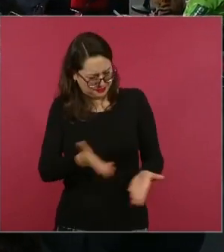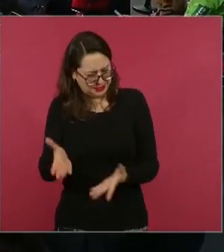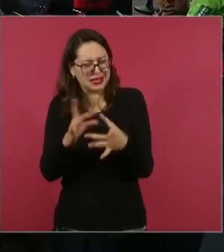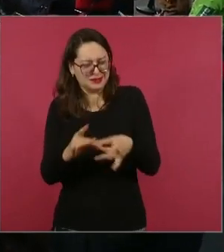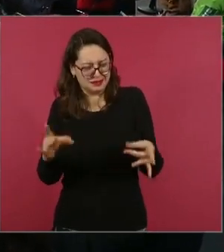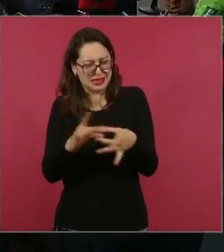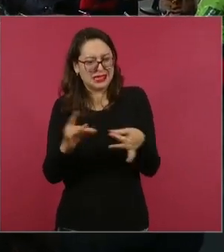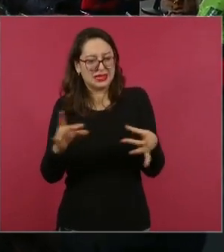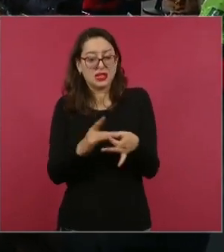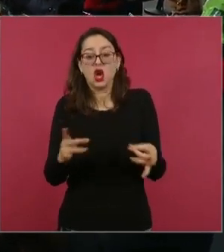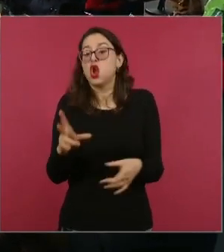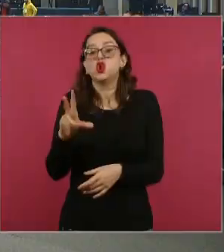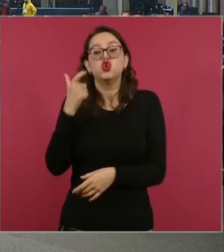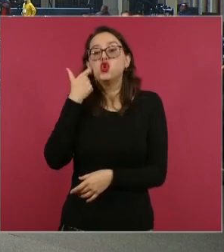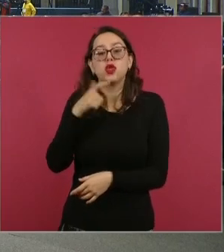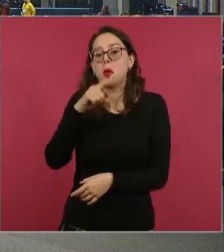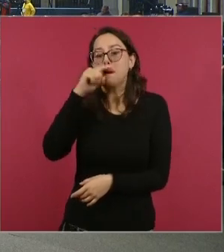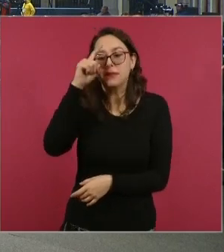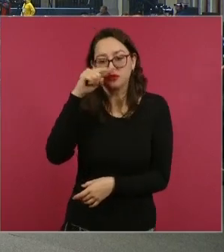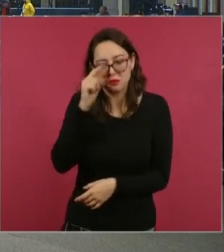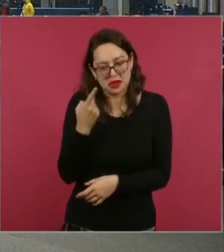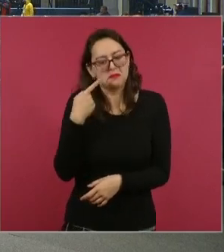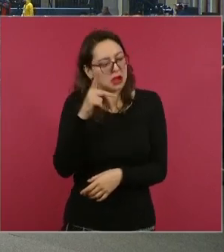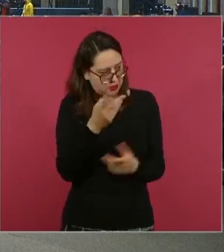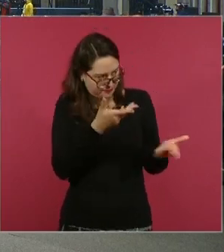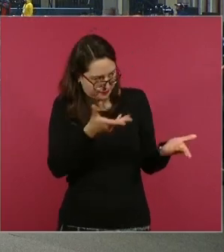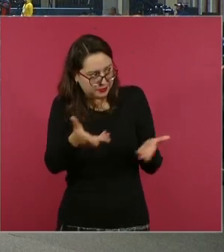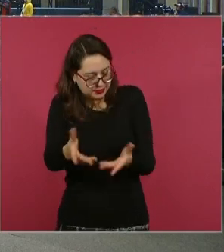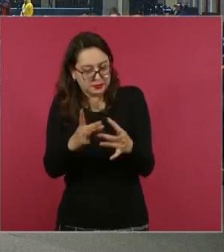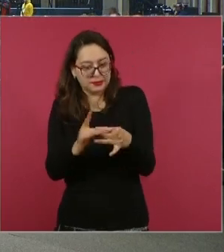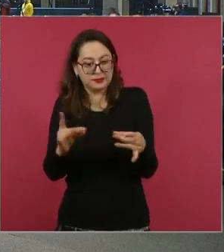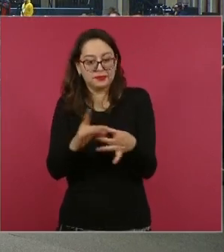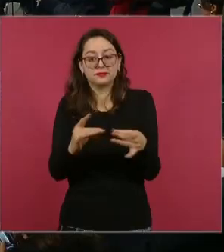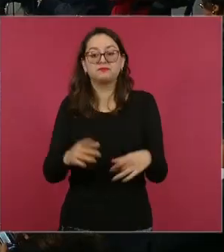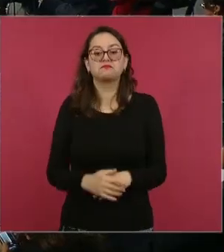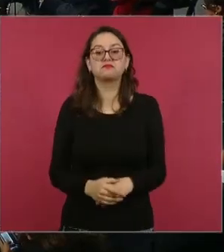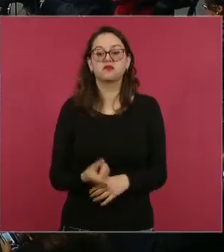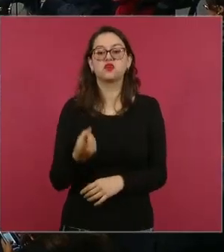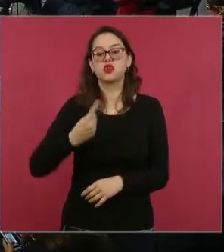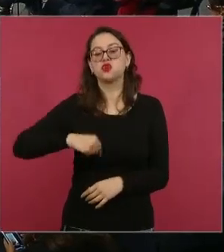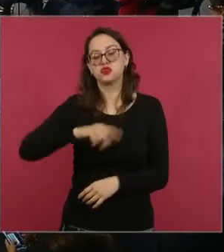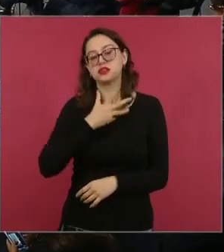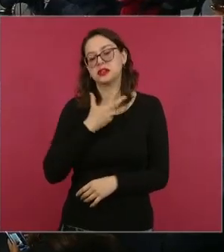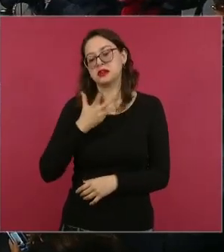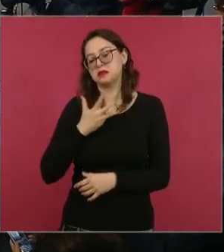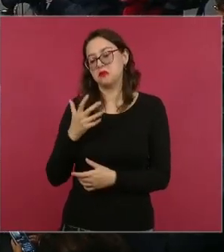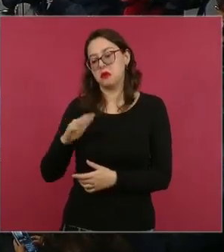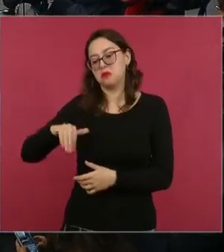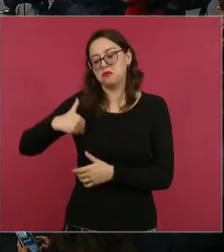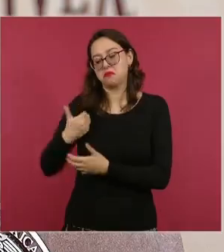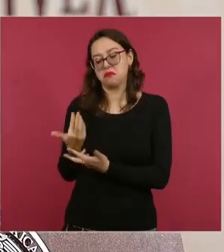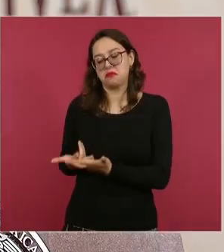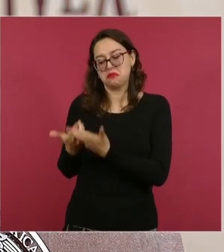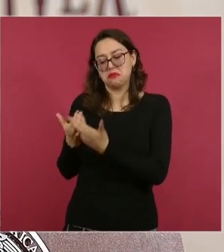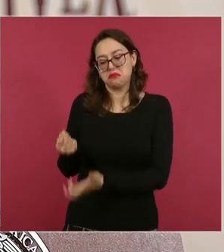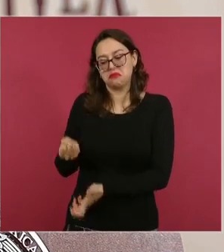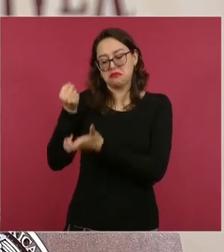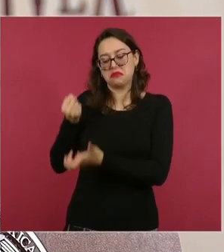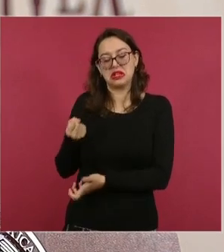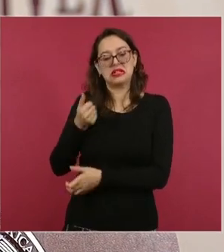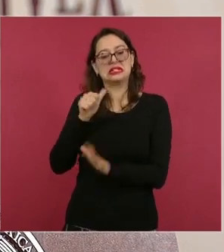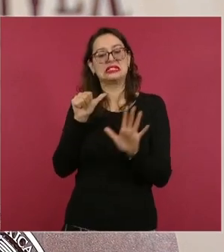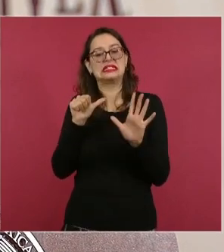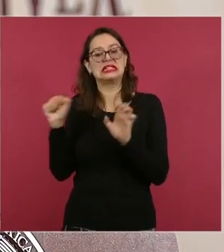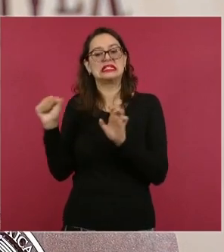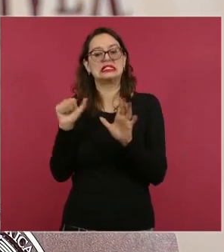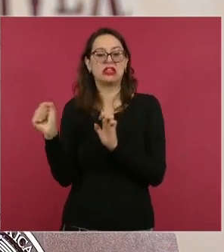digo no es para presumir No si en la caja está más o menos un saldo líquido en efectivo en 600000